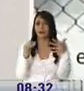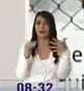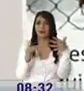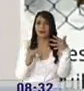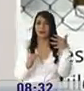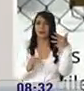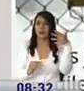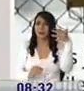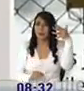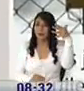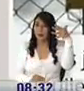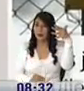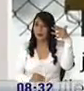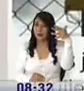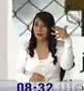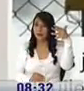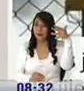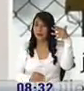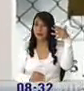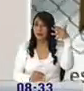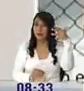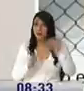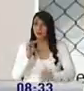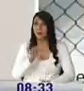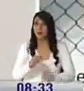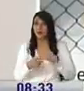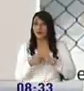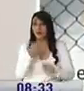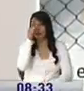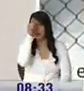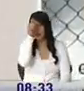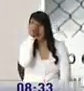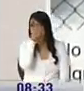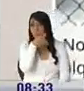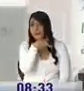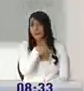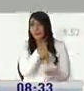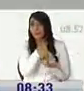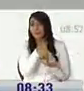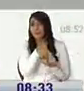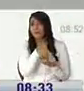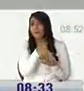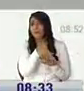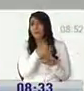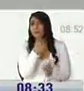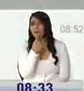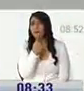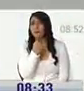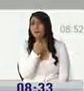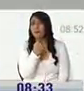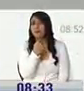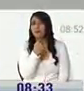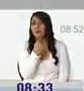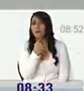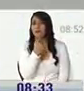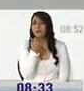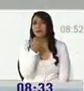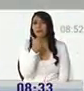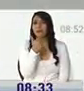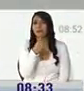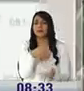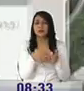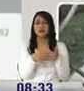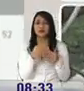obra por partido martes a domingo eh Y dice nuestro vecino que lo alquilan 10 la